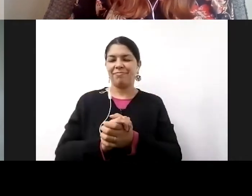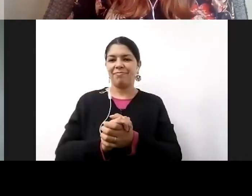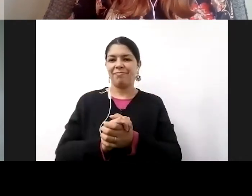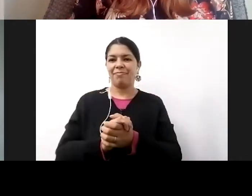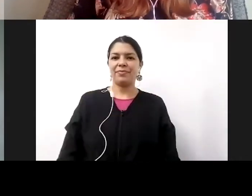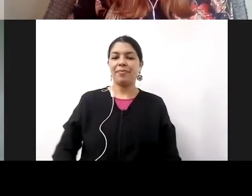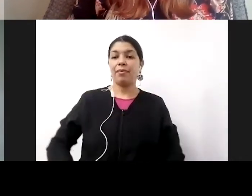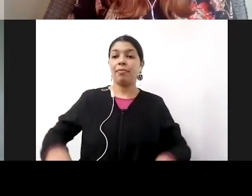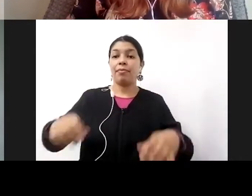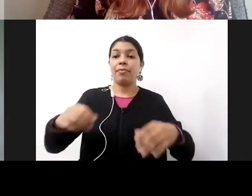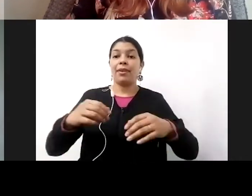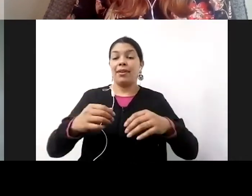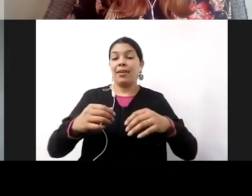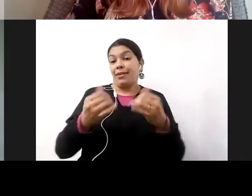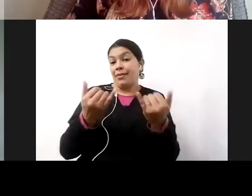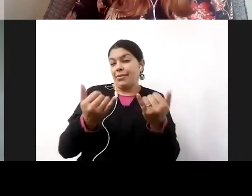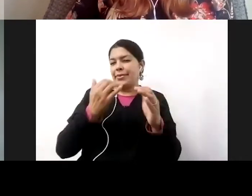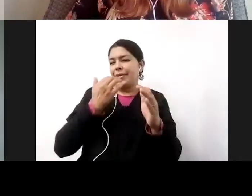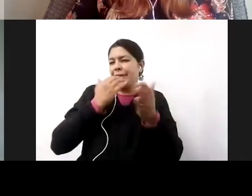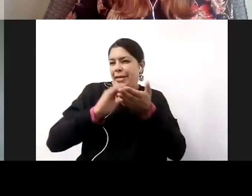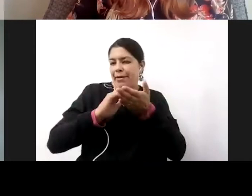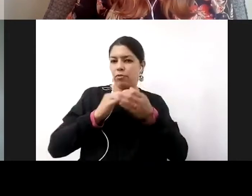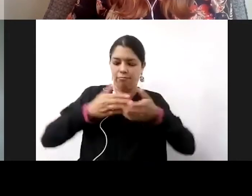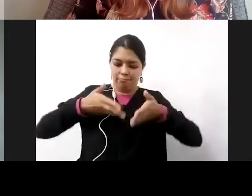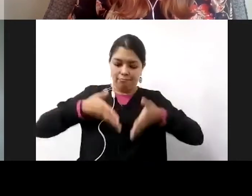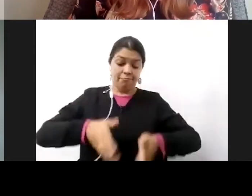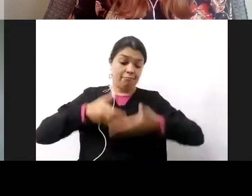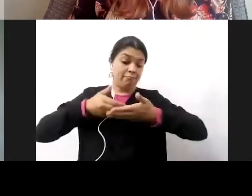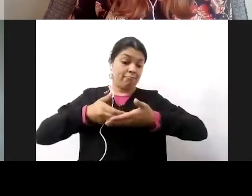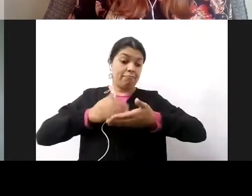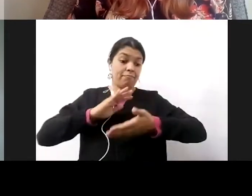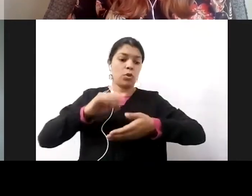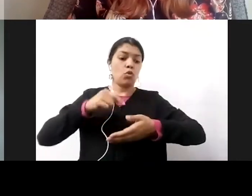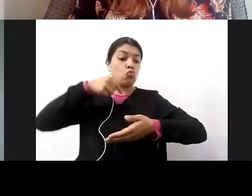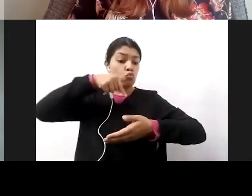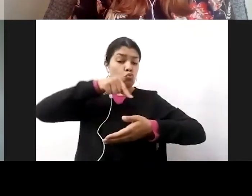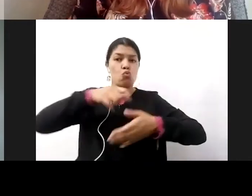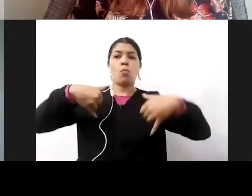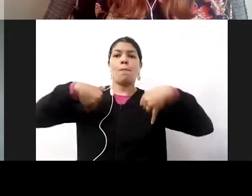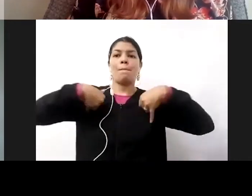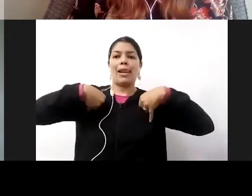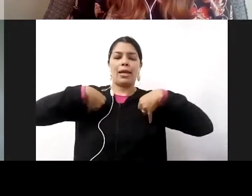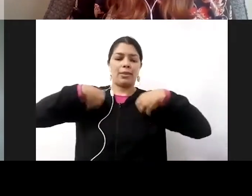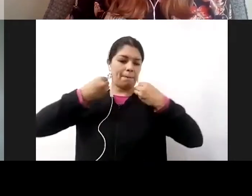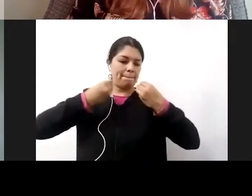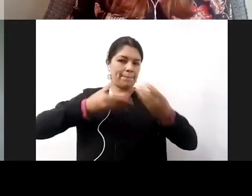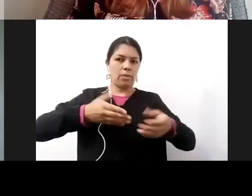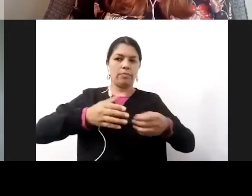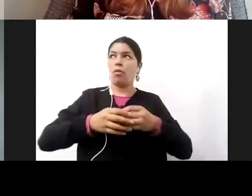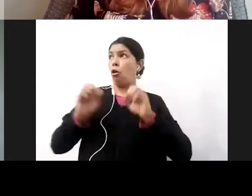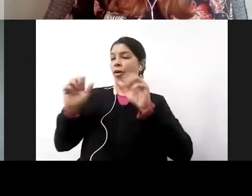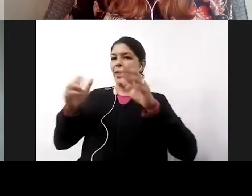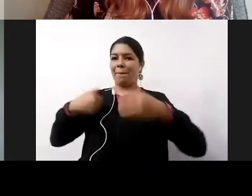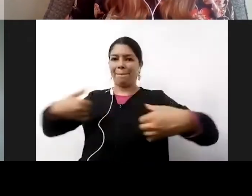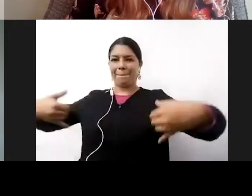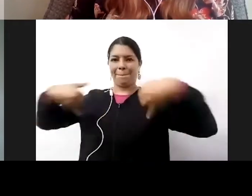Ahora, supongamos que cuando nacemos nos entregan una mochila en donde vamos guardando todas nuestras